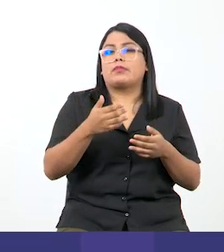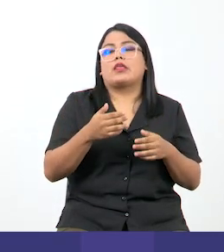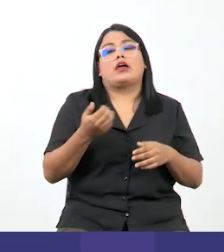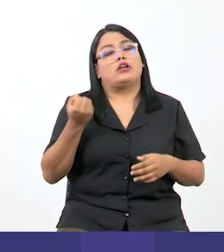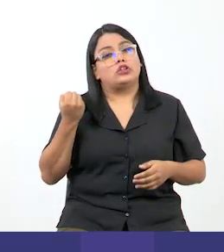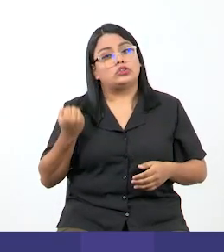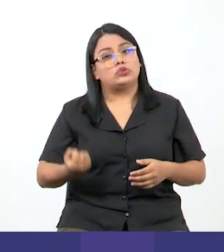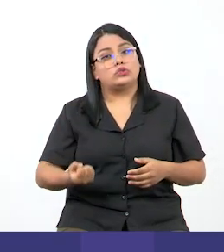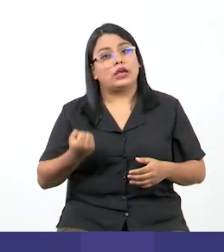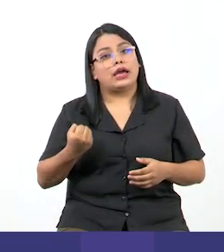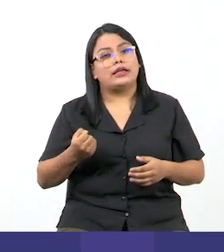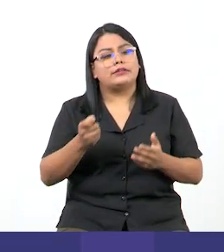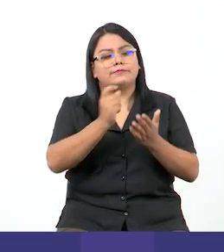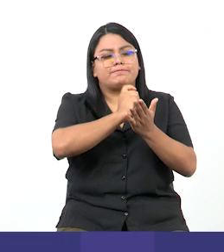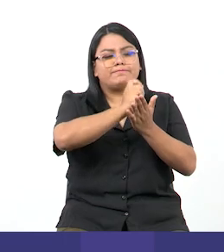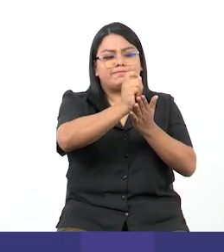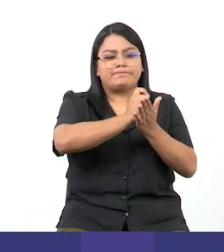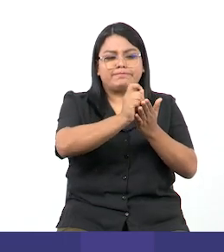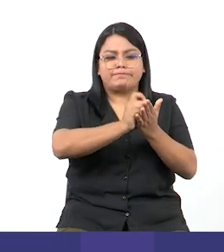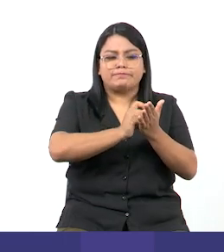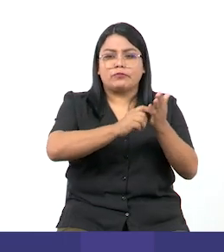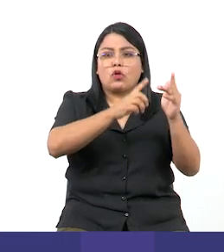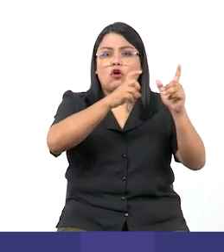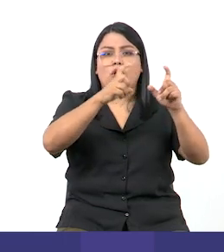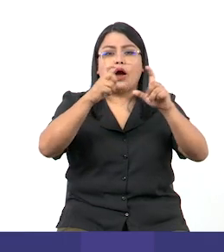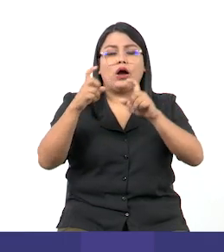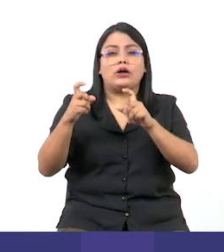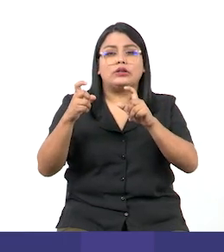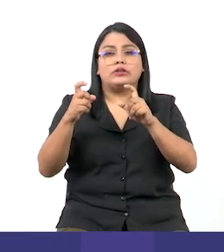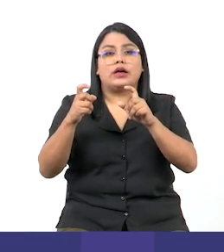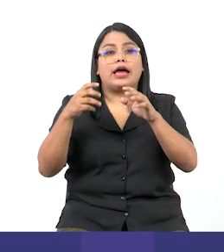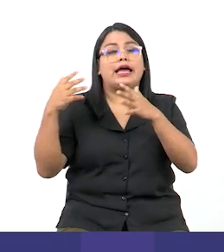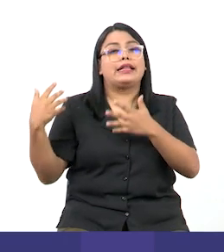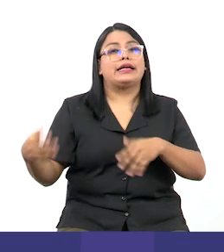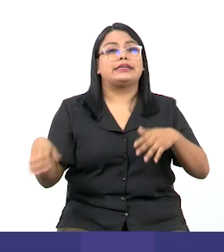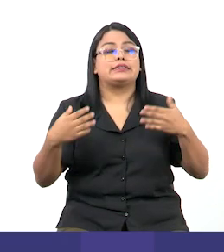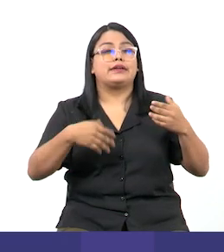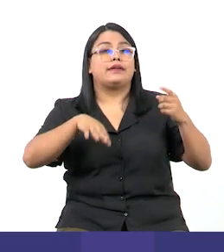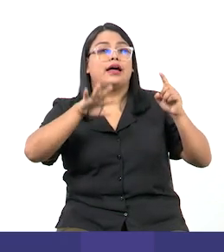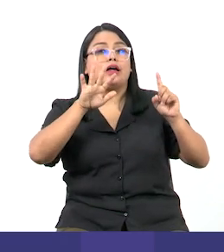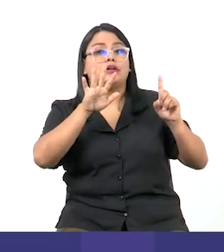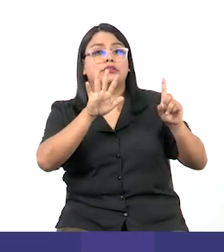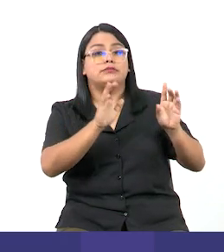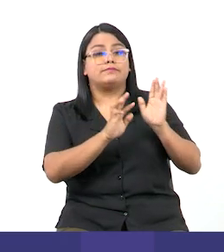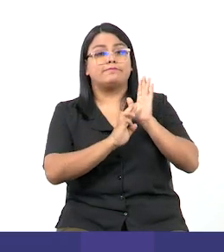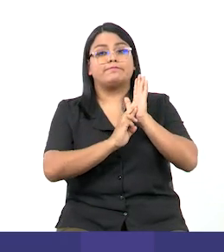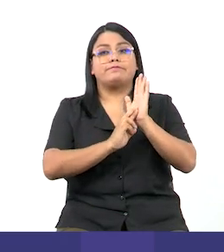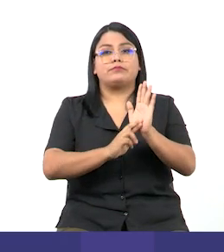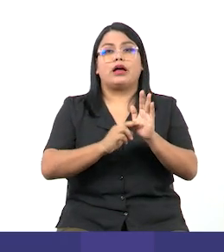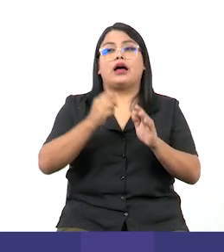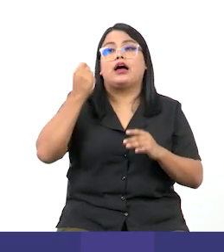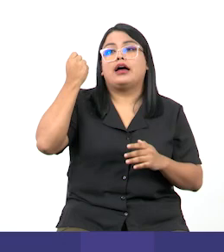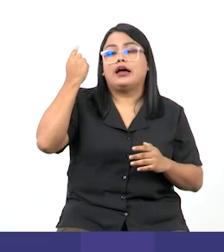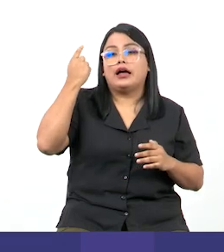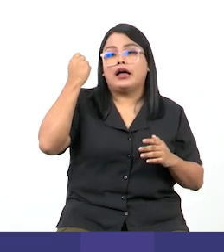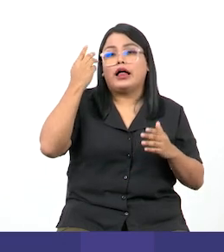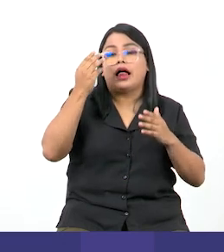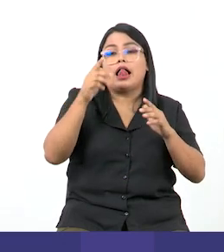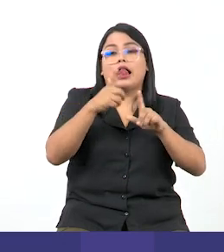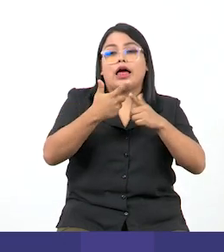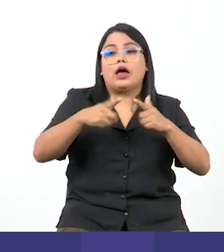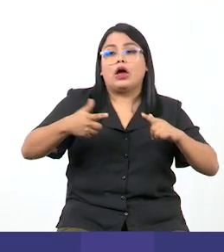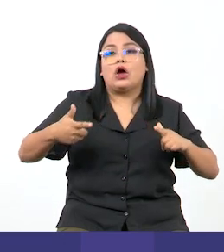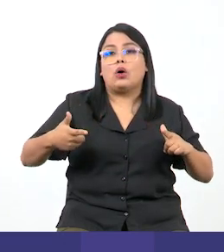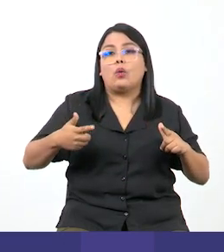planificación. Y como el estudiantado está escribiendo un texto con imágenes, en la actividad 6 se le presenta